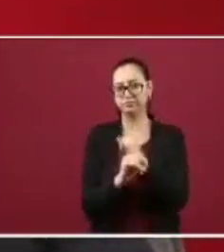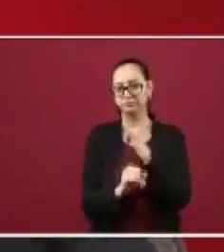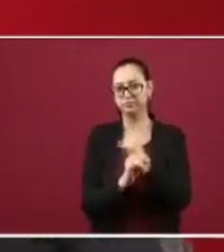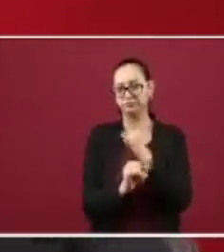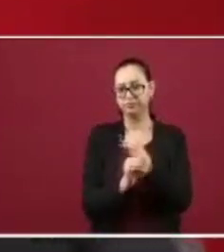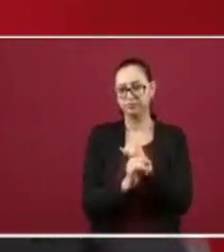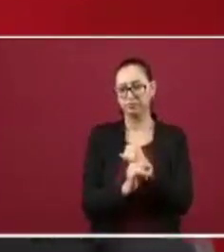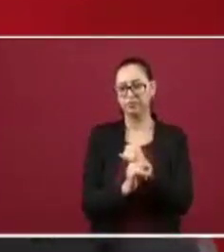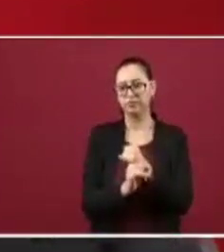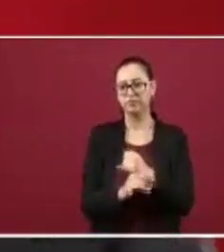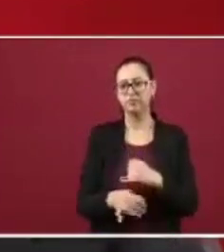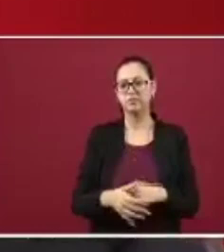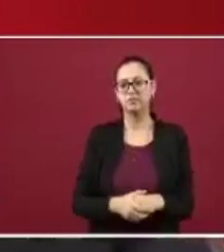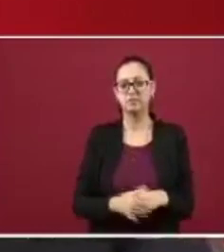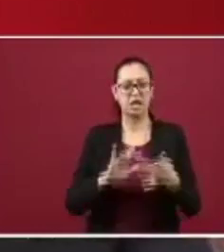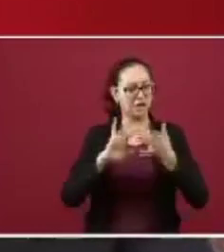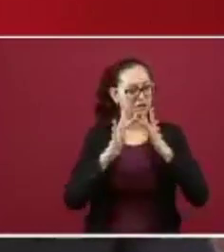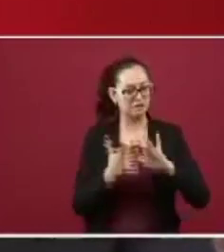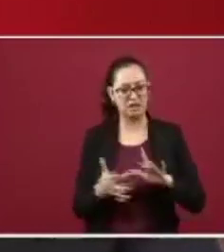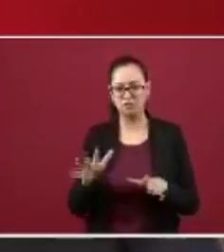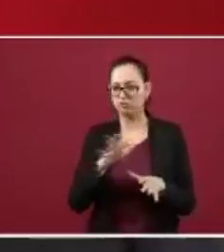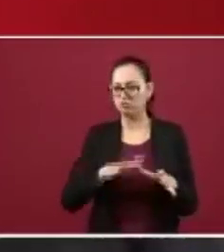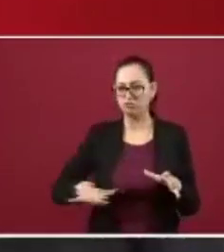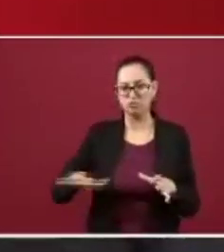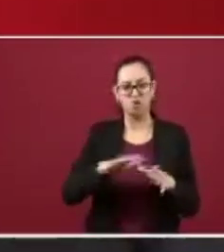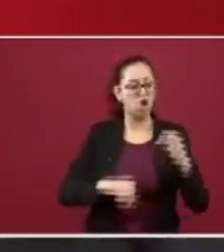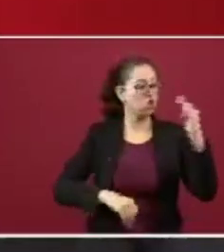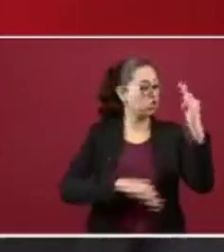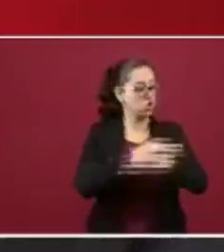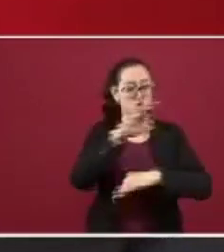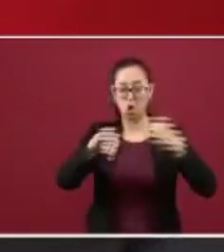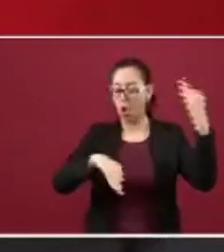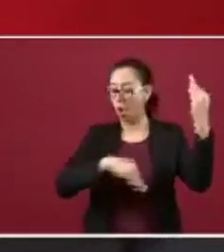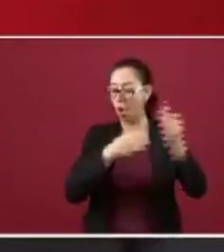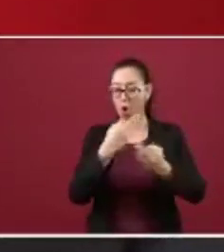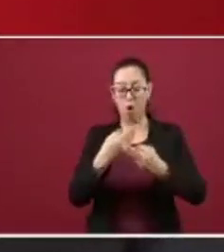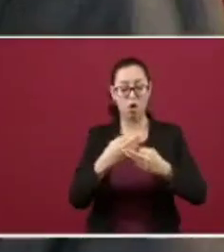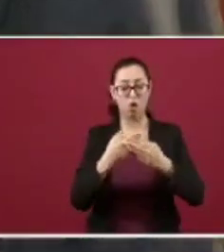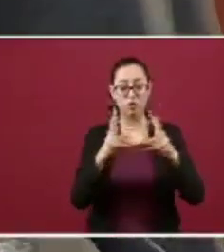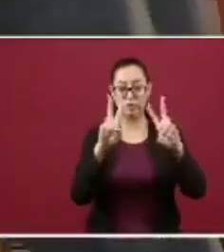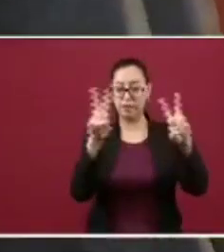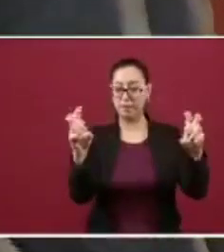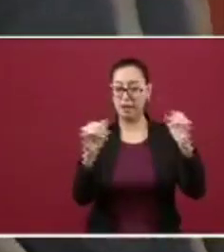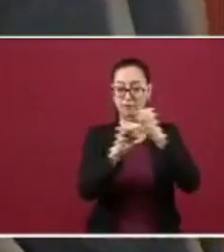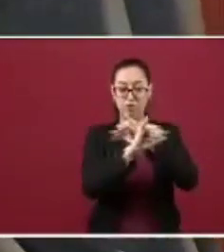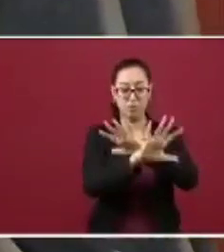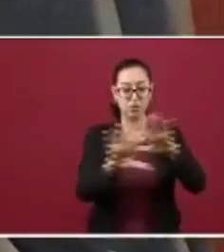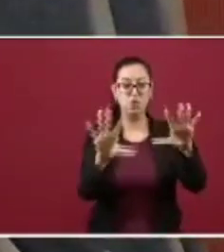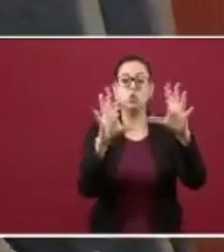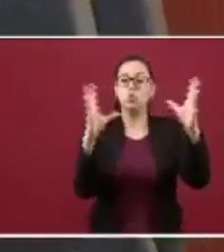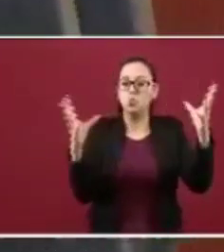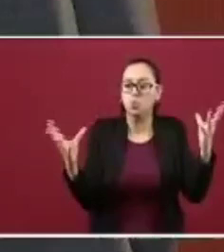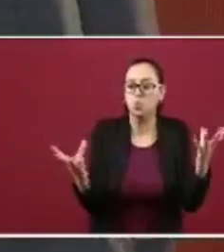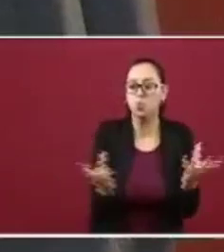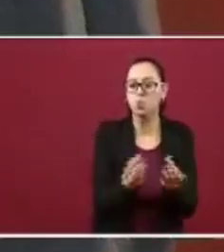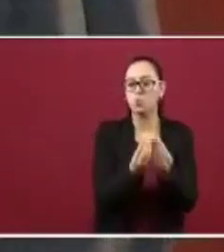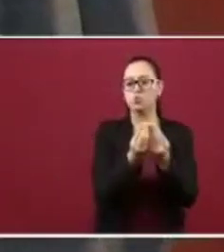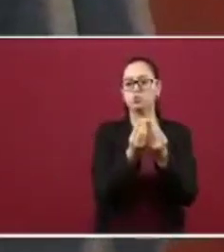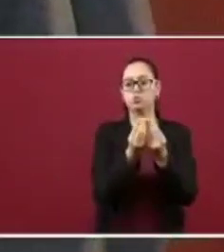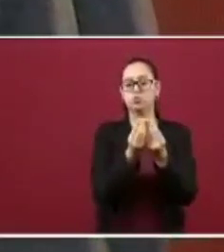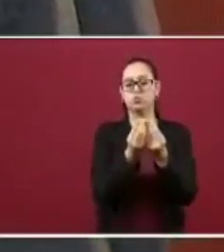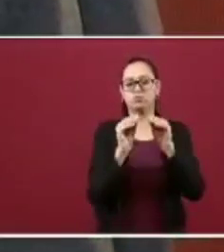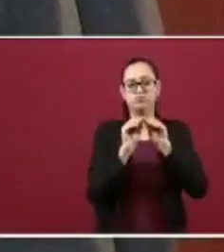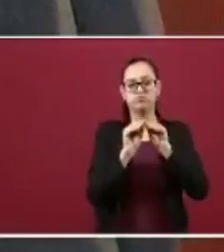internet, redes sociales, todos juntos, porque lo más